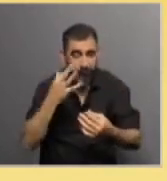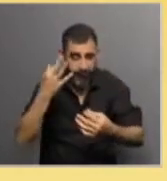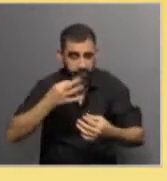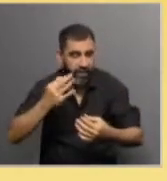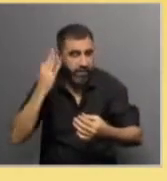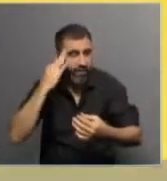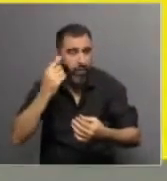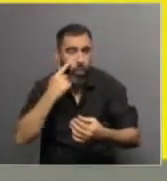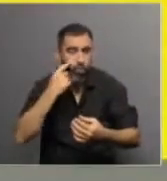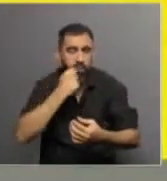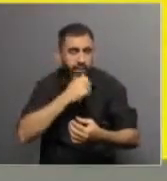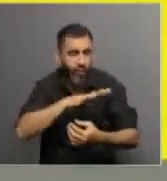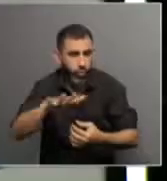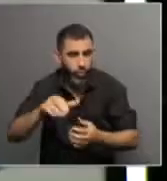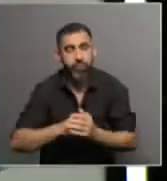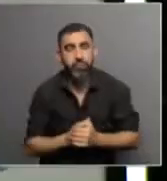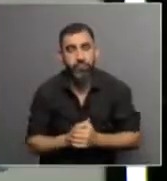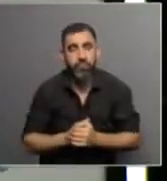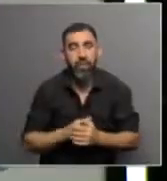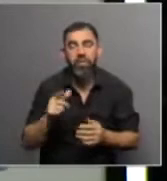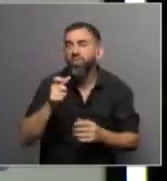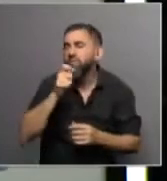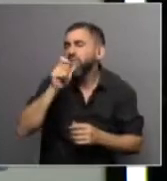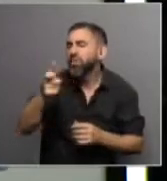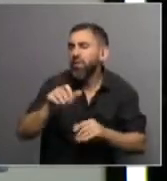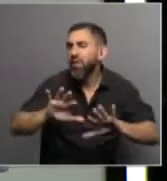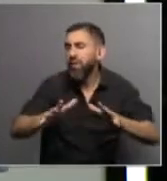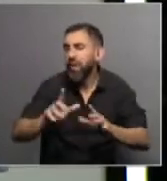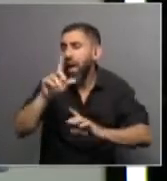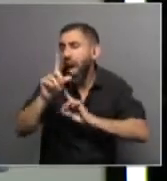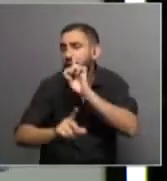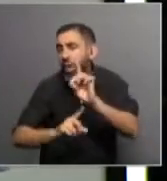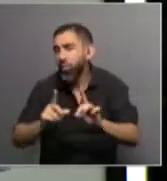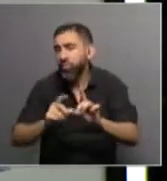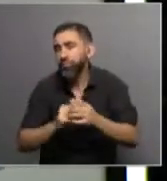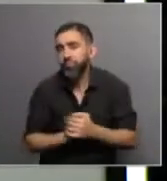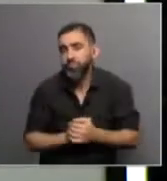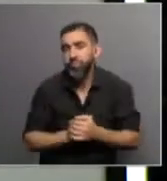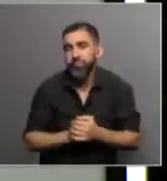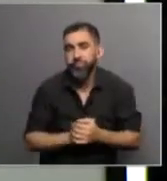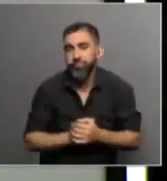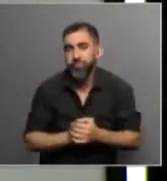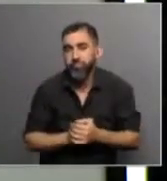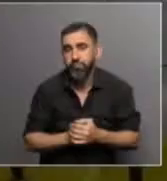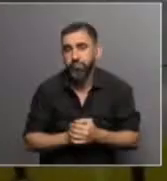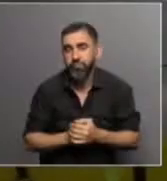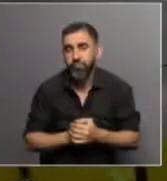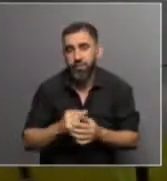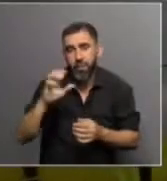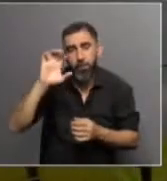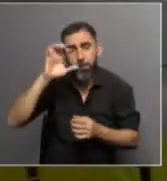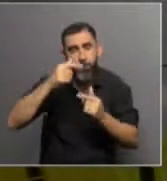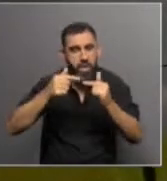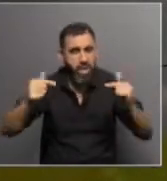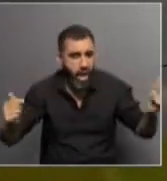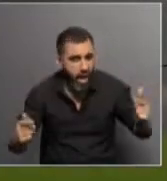un poco la historia. ¿Esto puede indicar que algún tipo de potencial, ya sea en minerales o en algún